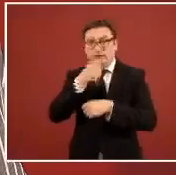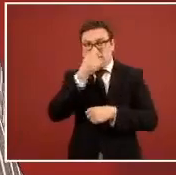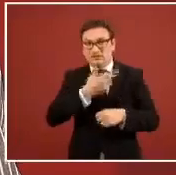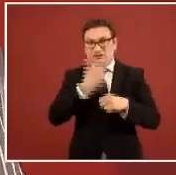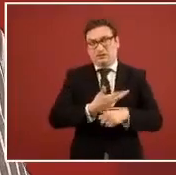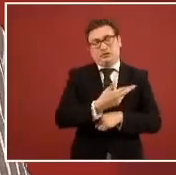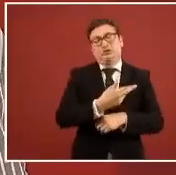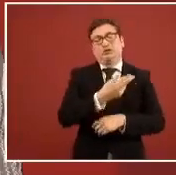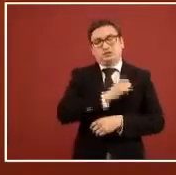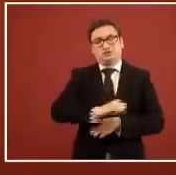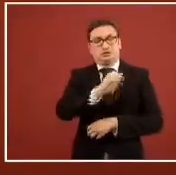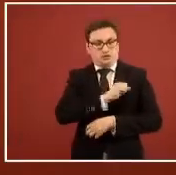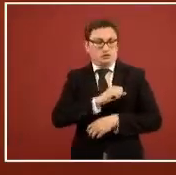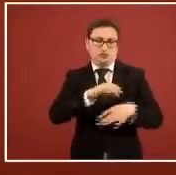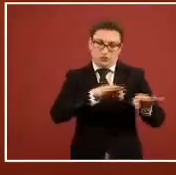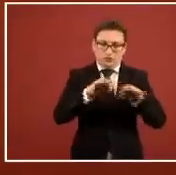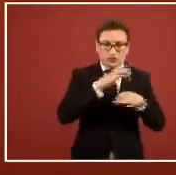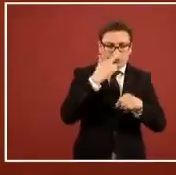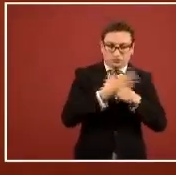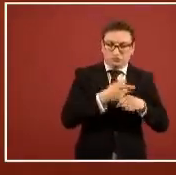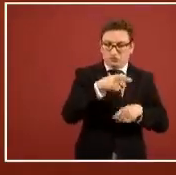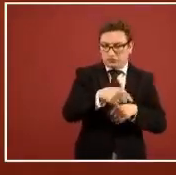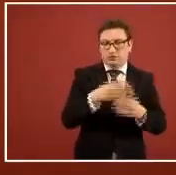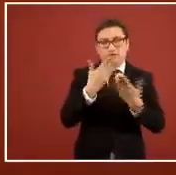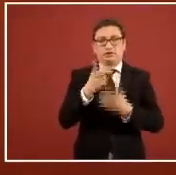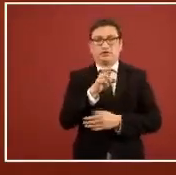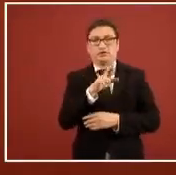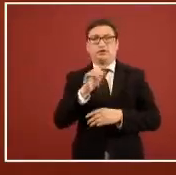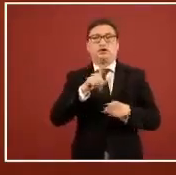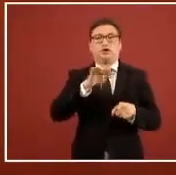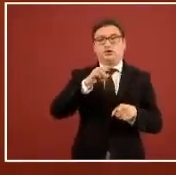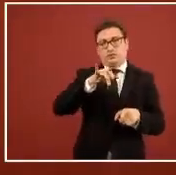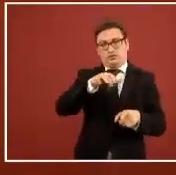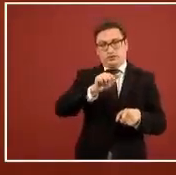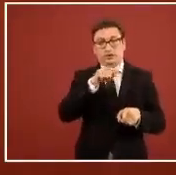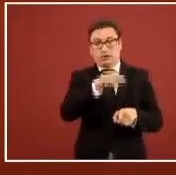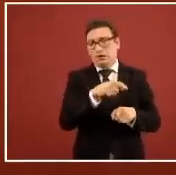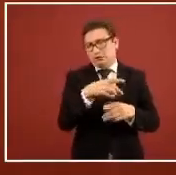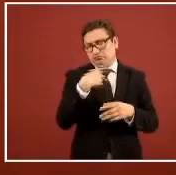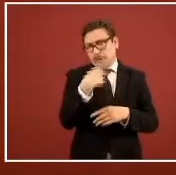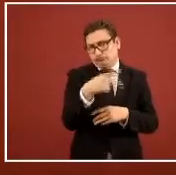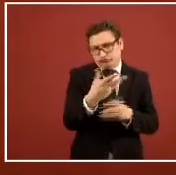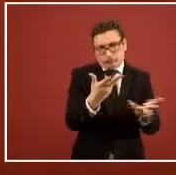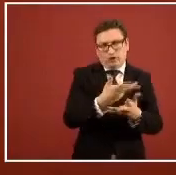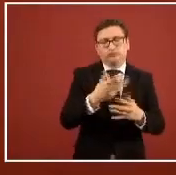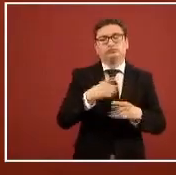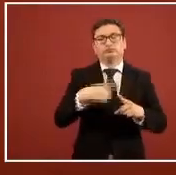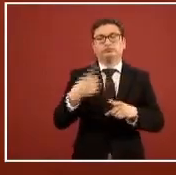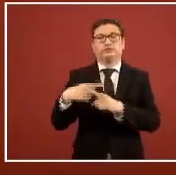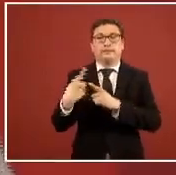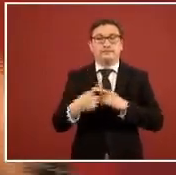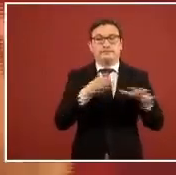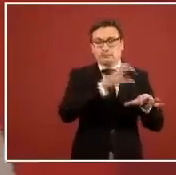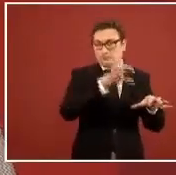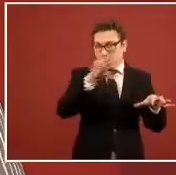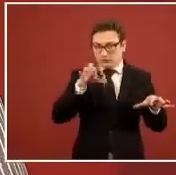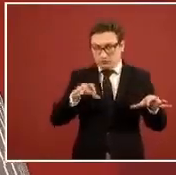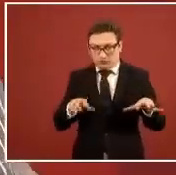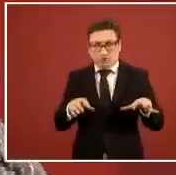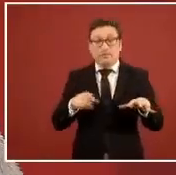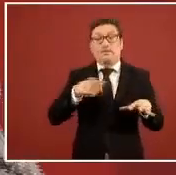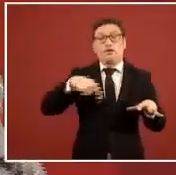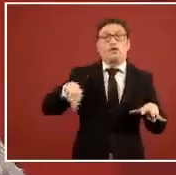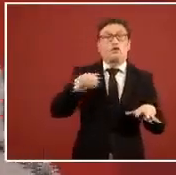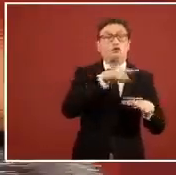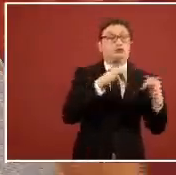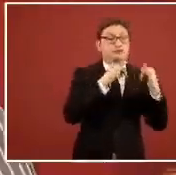comando operativo, que lo comanda aquí el doctor Alomía, es de carácter operativo, y entre los tres